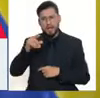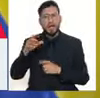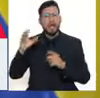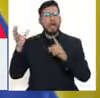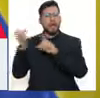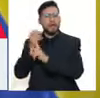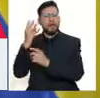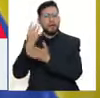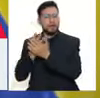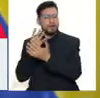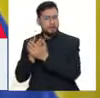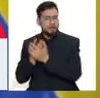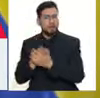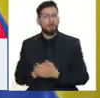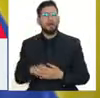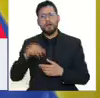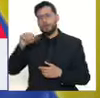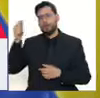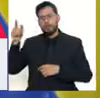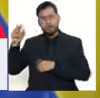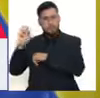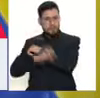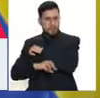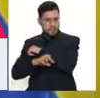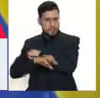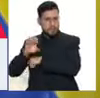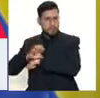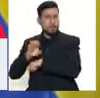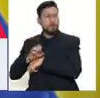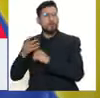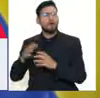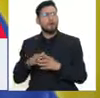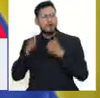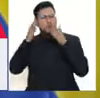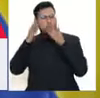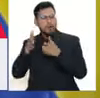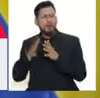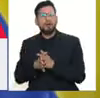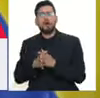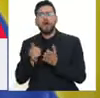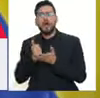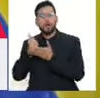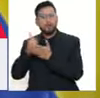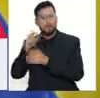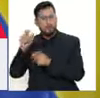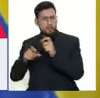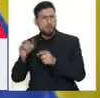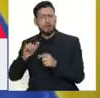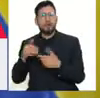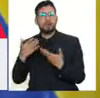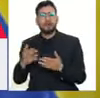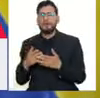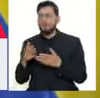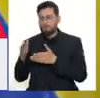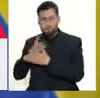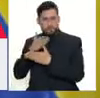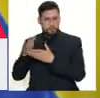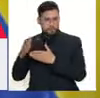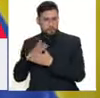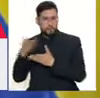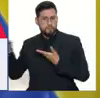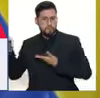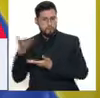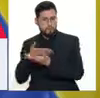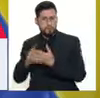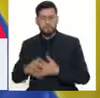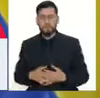de la libertad en el otro país bajo un enfoque humanitario y de reciprocidad.